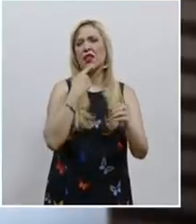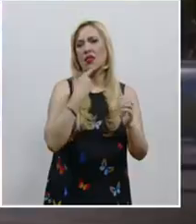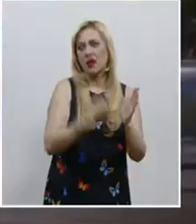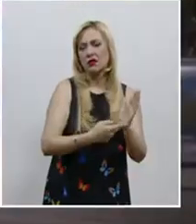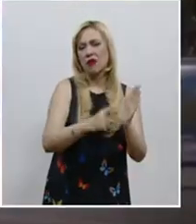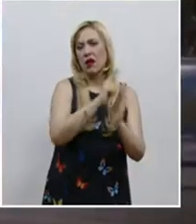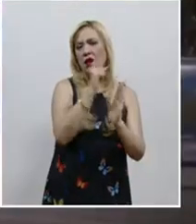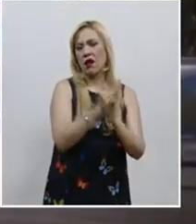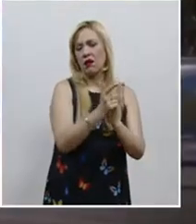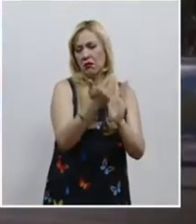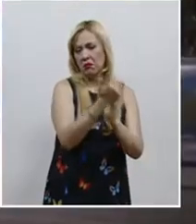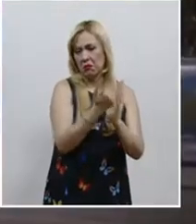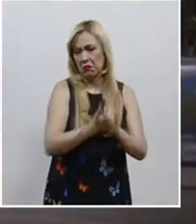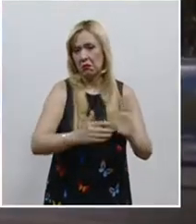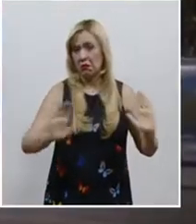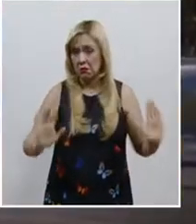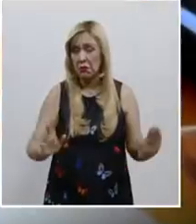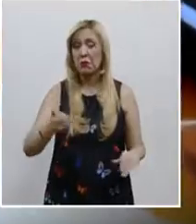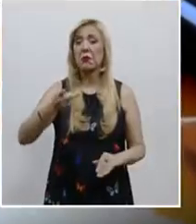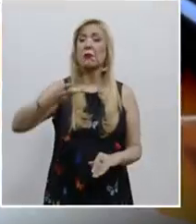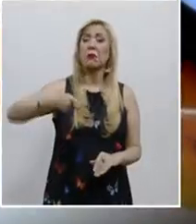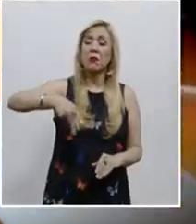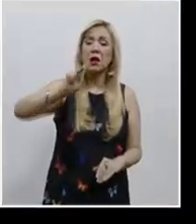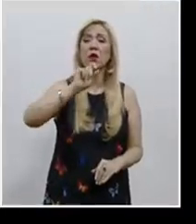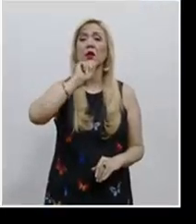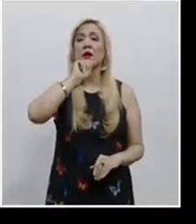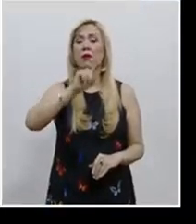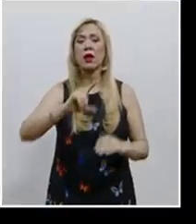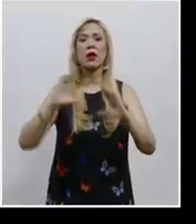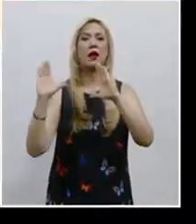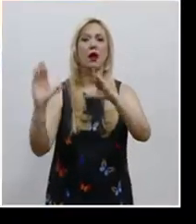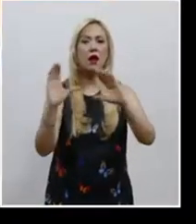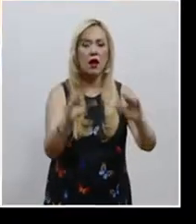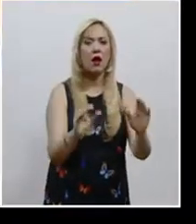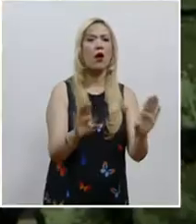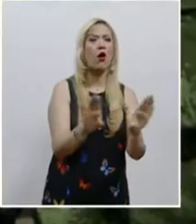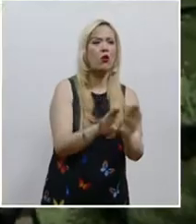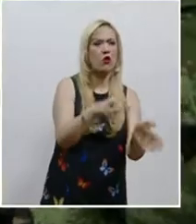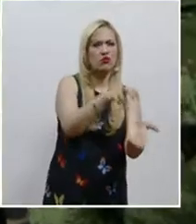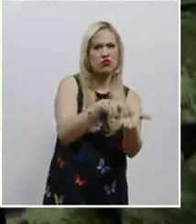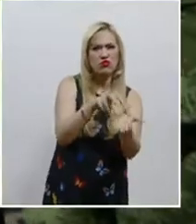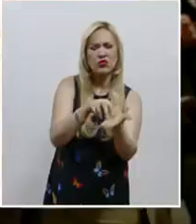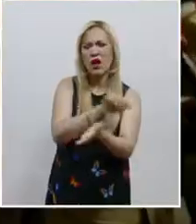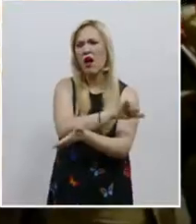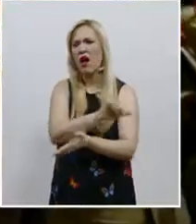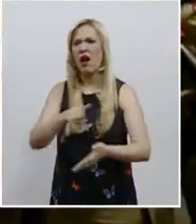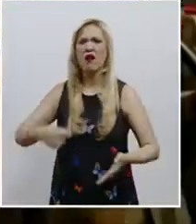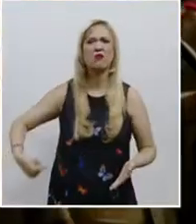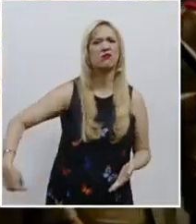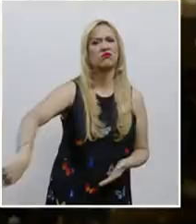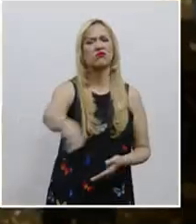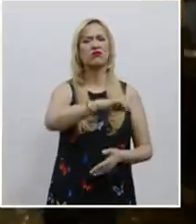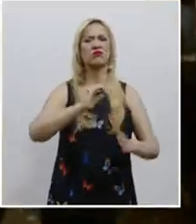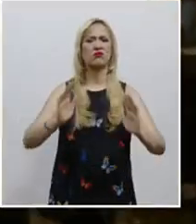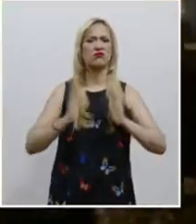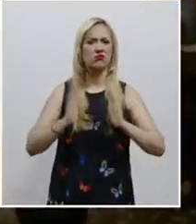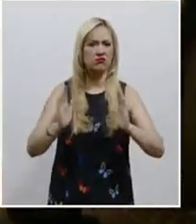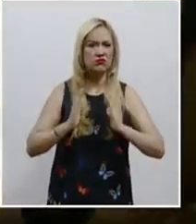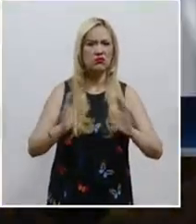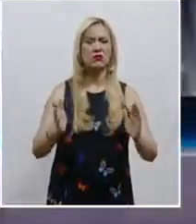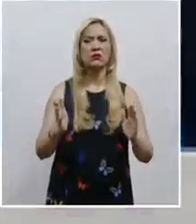de la materia, además de las disposiciones que regulan la capacitación y adiestramiento de los elementos de la Guardia Nacional, entre otros